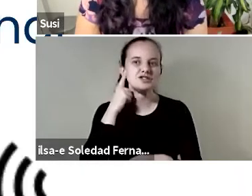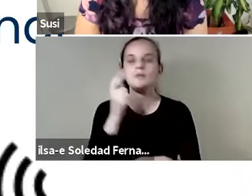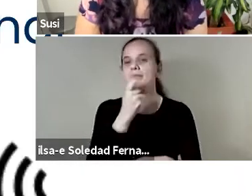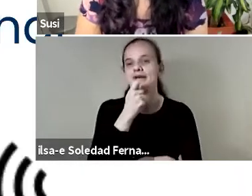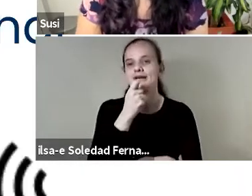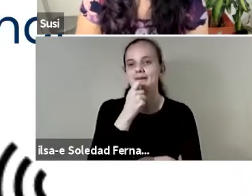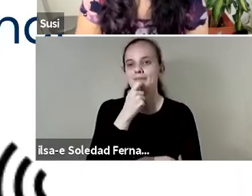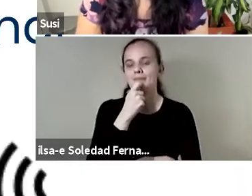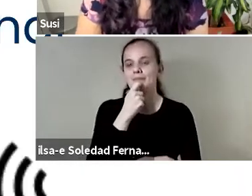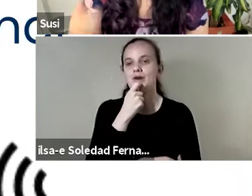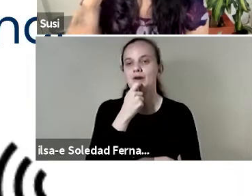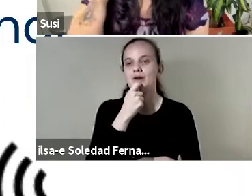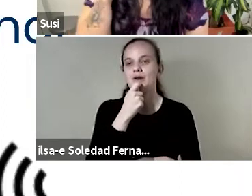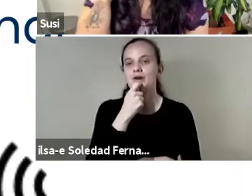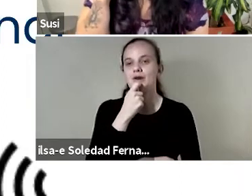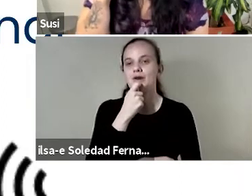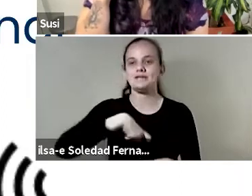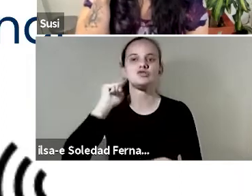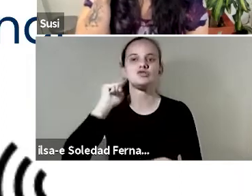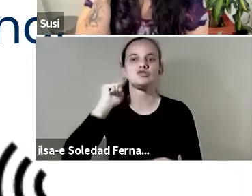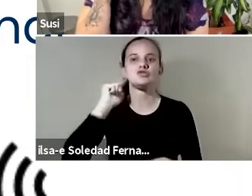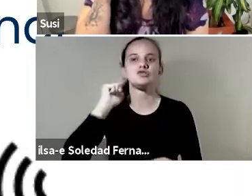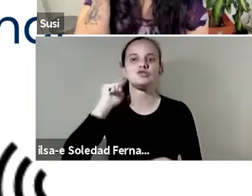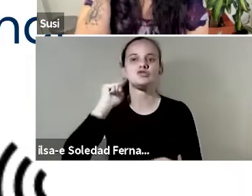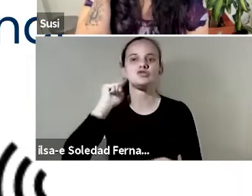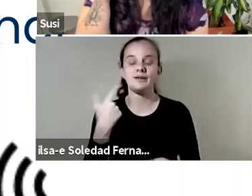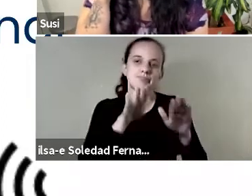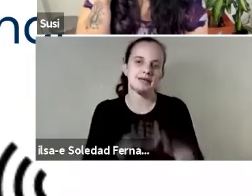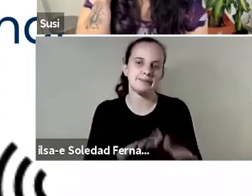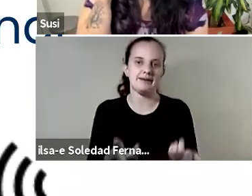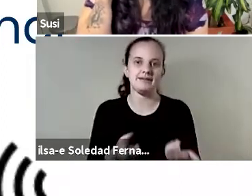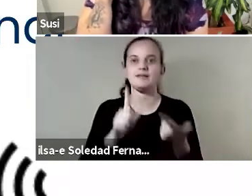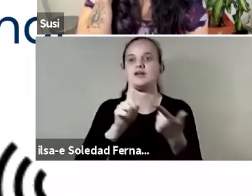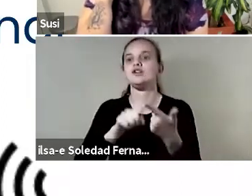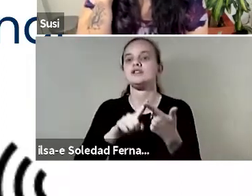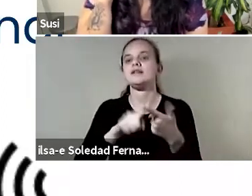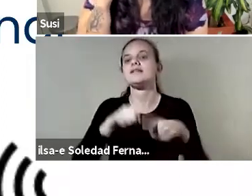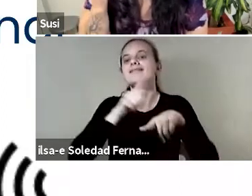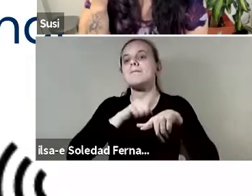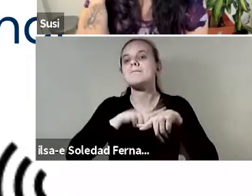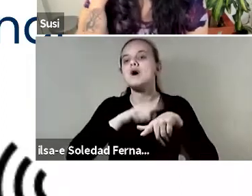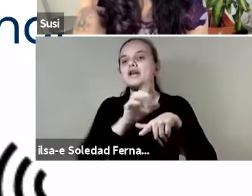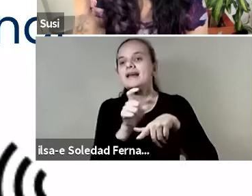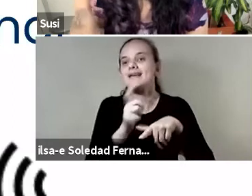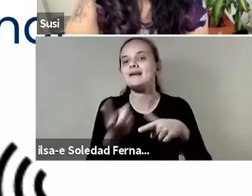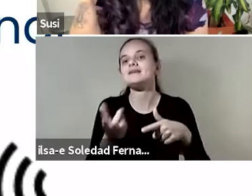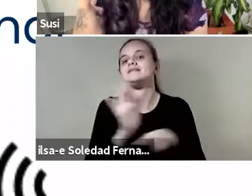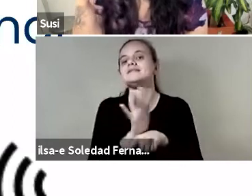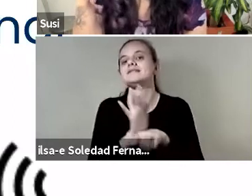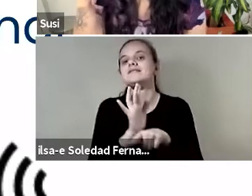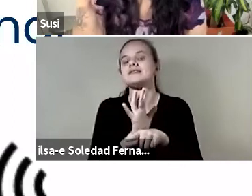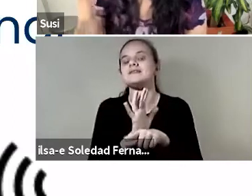En el caso de la audición, permanente serían las personas sordas, temporaria una persona que tiene una infección